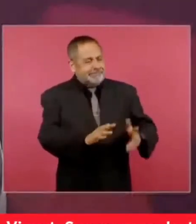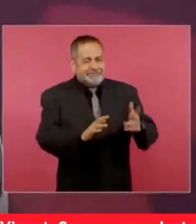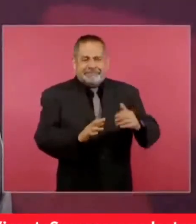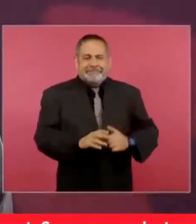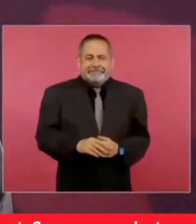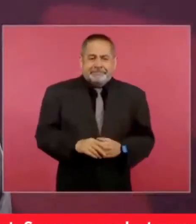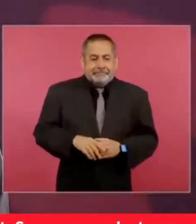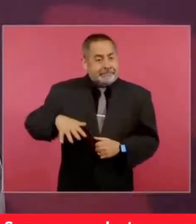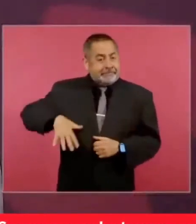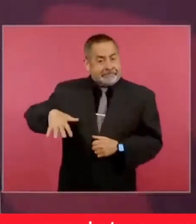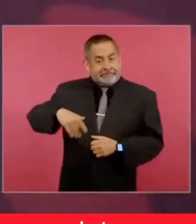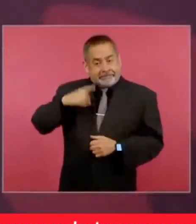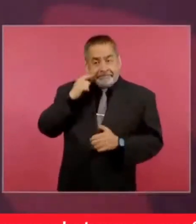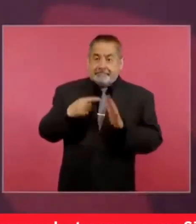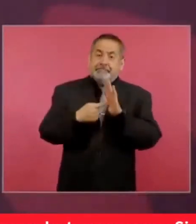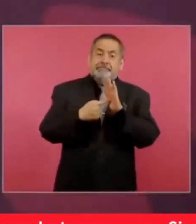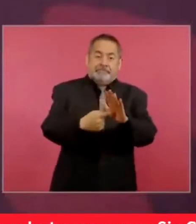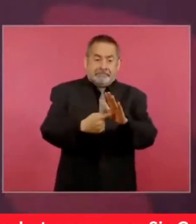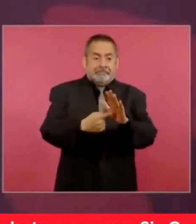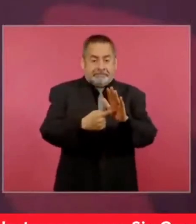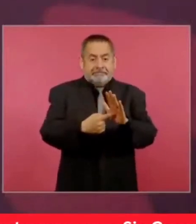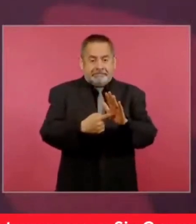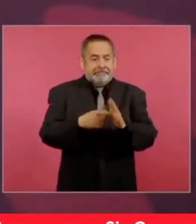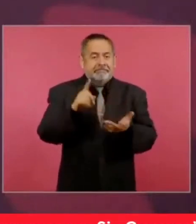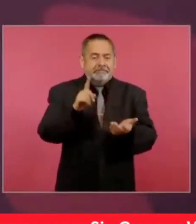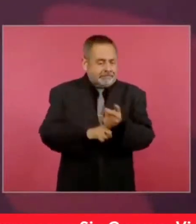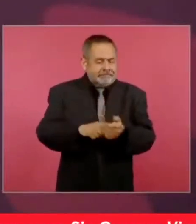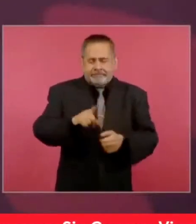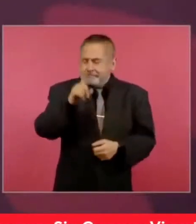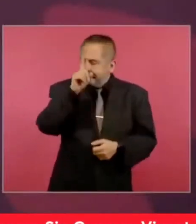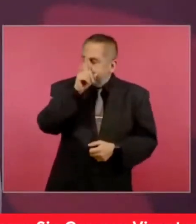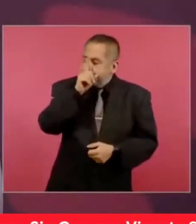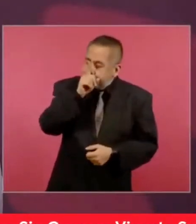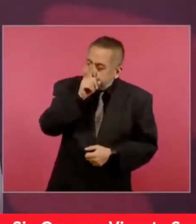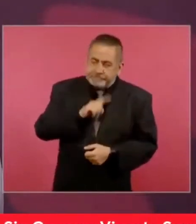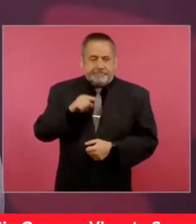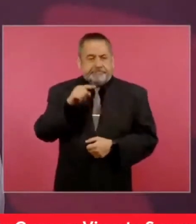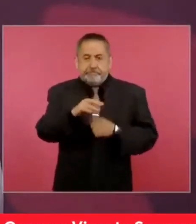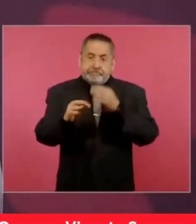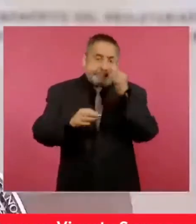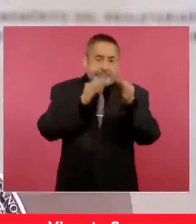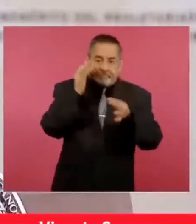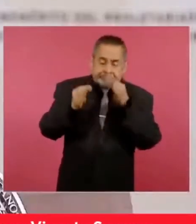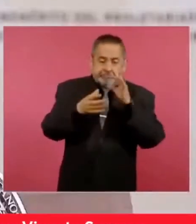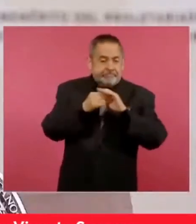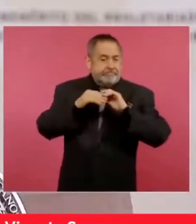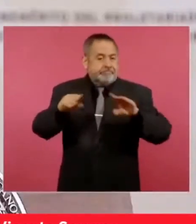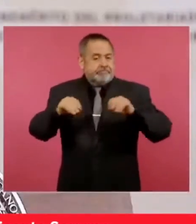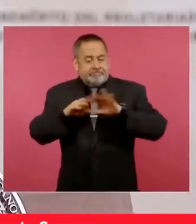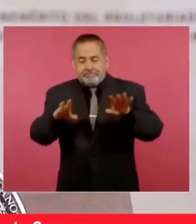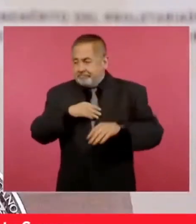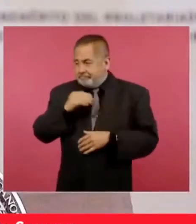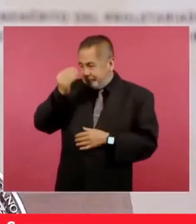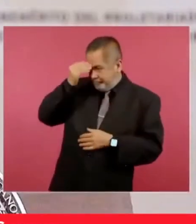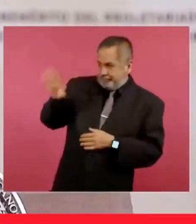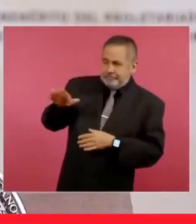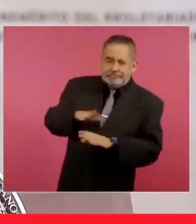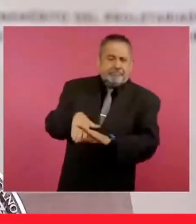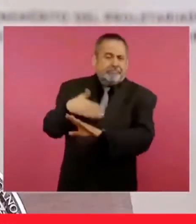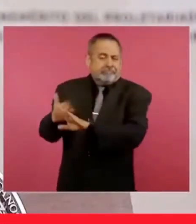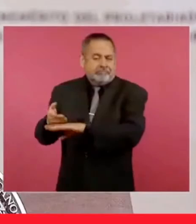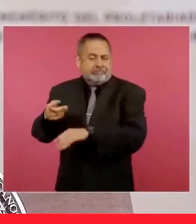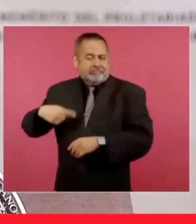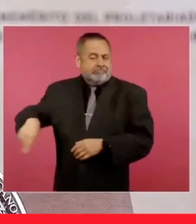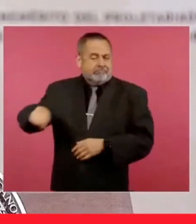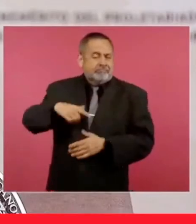Todo lo que acabamos de presentar a continuación es una mentira, es una campaña de mentiras en contra de la Ciudad